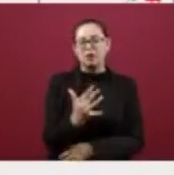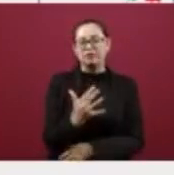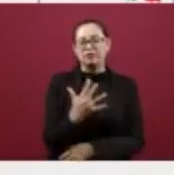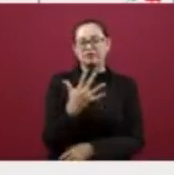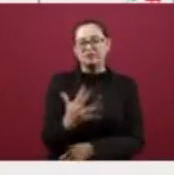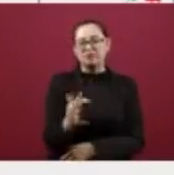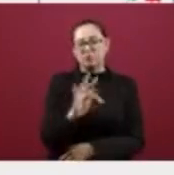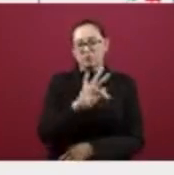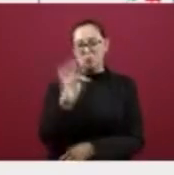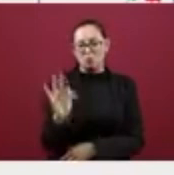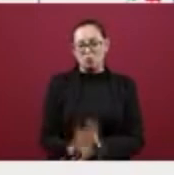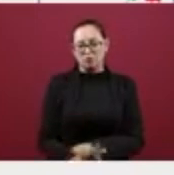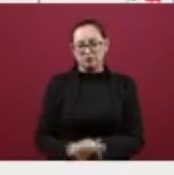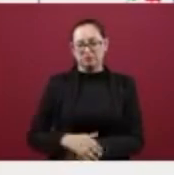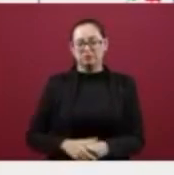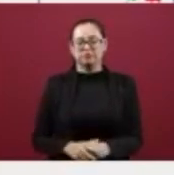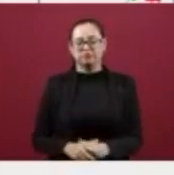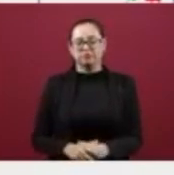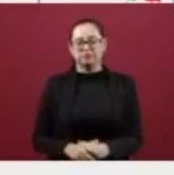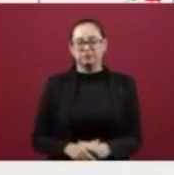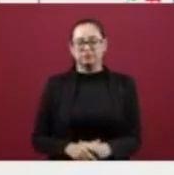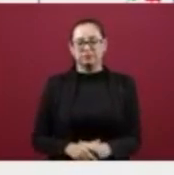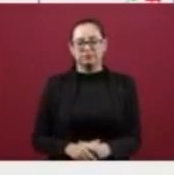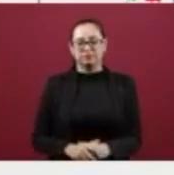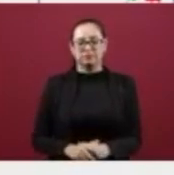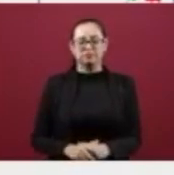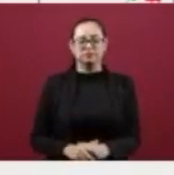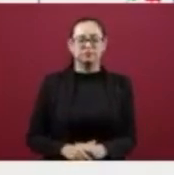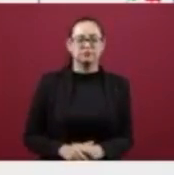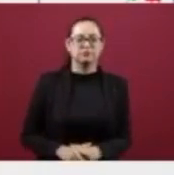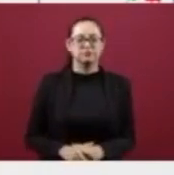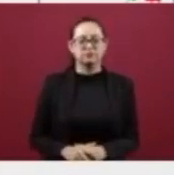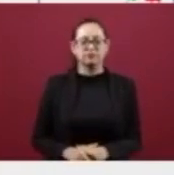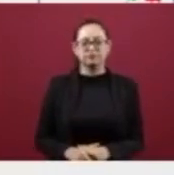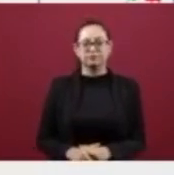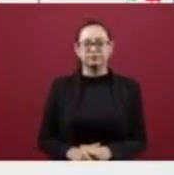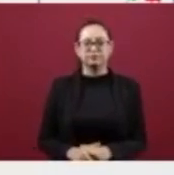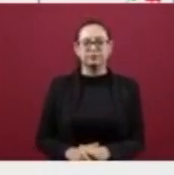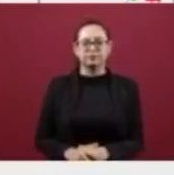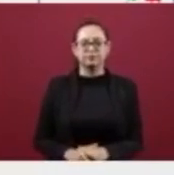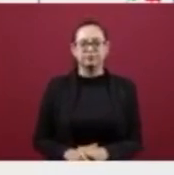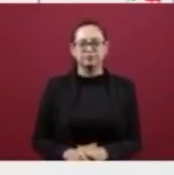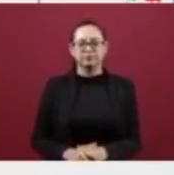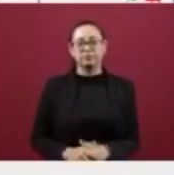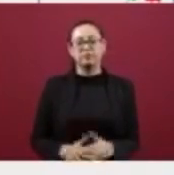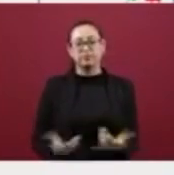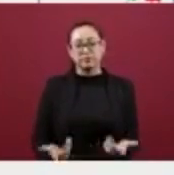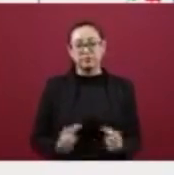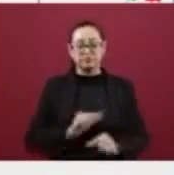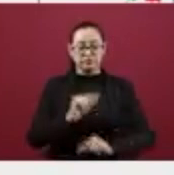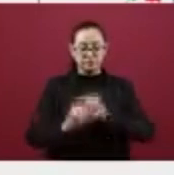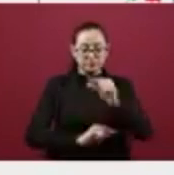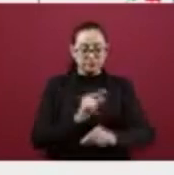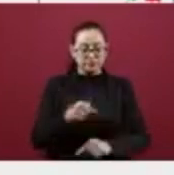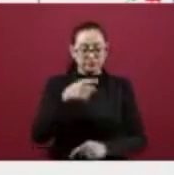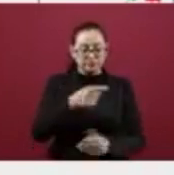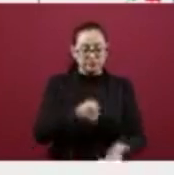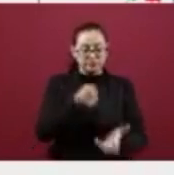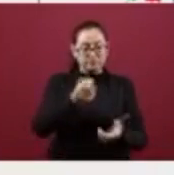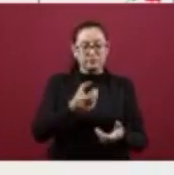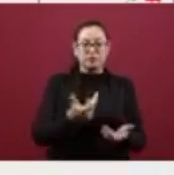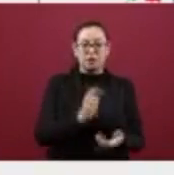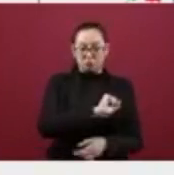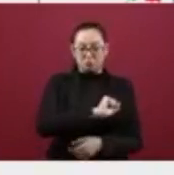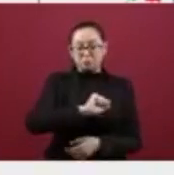de las reservas. Y aquí, aunque aparentemente aumentó ligeramente la incorporación de reservas, no